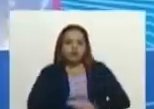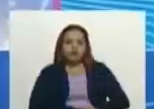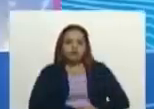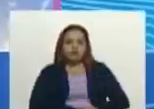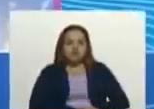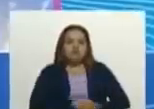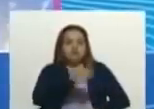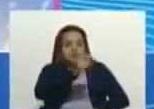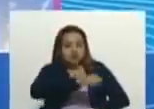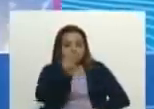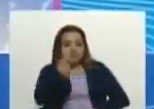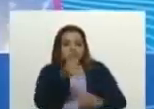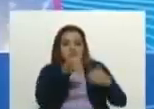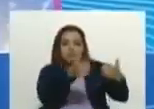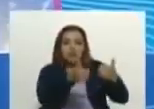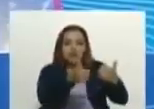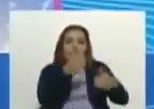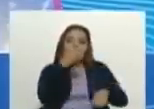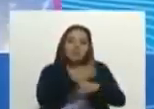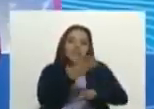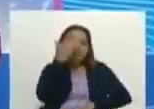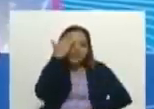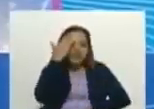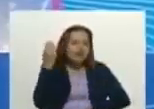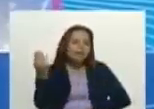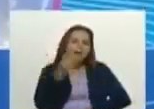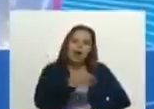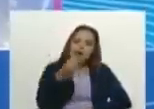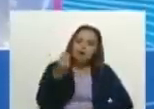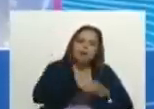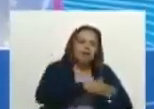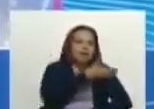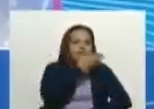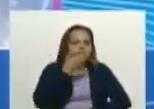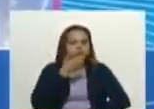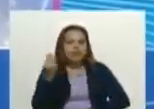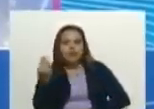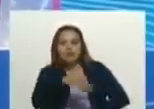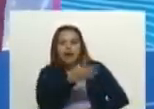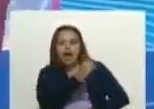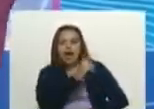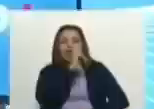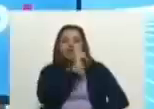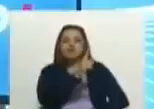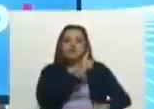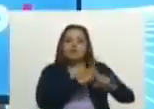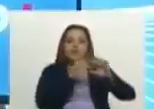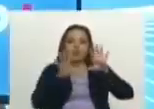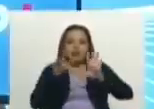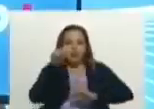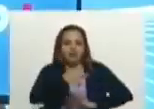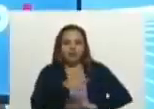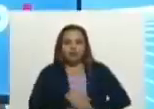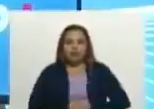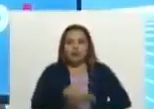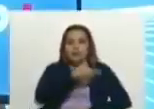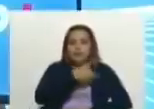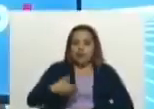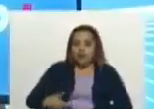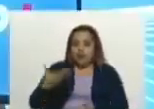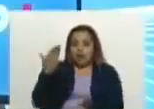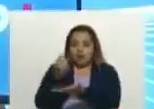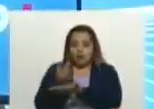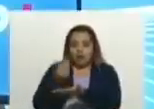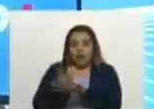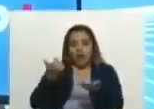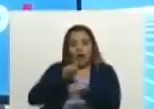bien y tiene que saber salir cada vez mejor. ¿Qué más tenemos en el 1x10 hoy? Presidente de Monagas, nos vamos a Valencia.